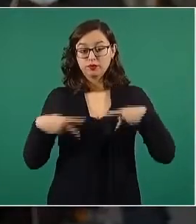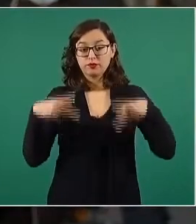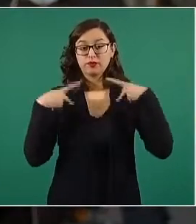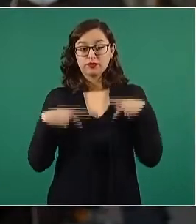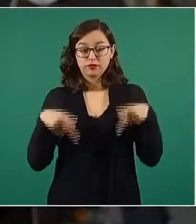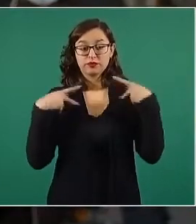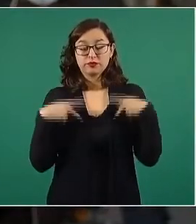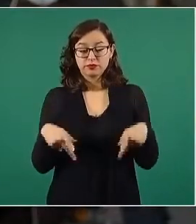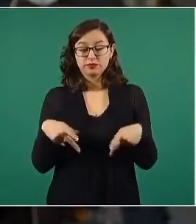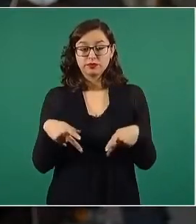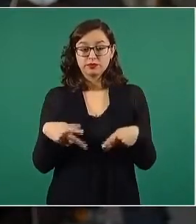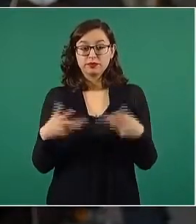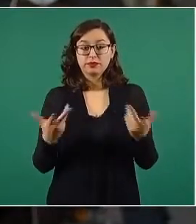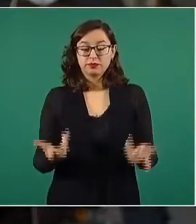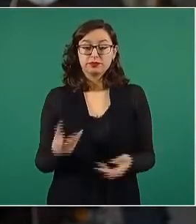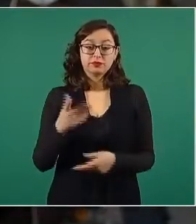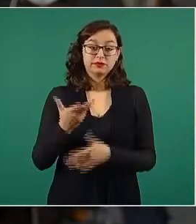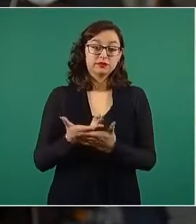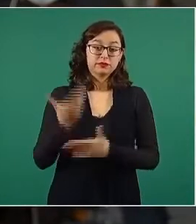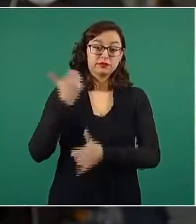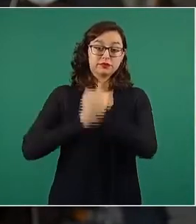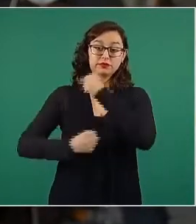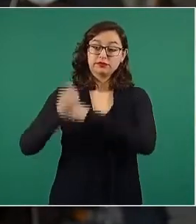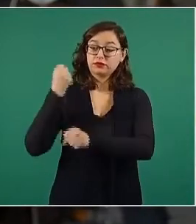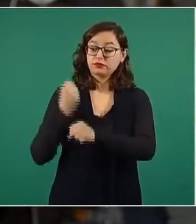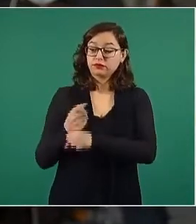en la represión estudiantil del 68